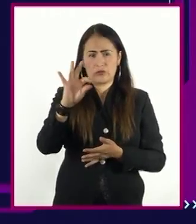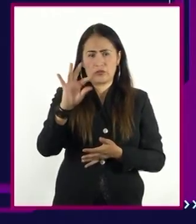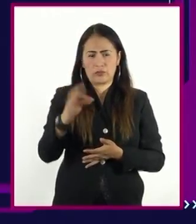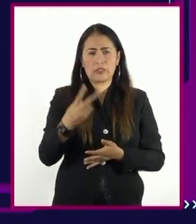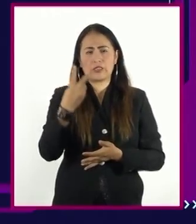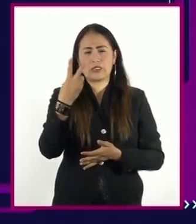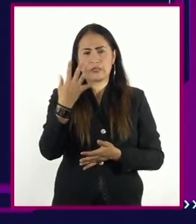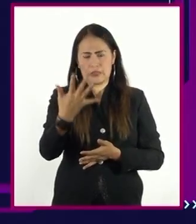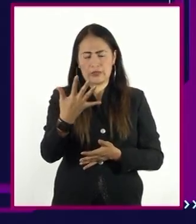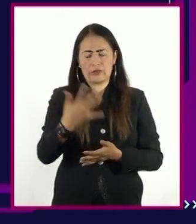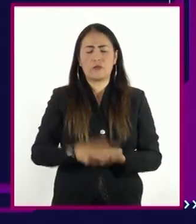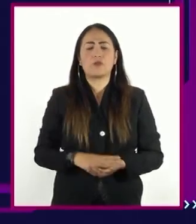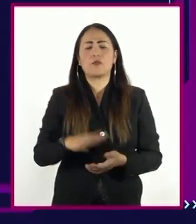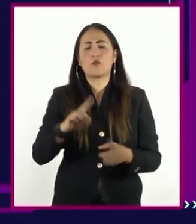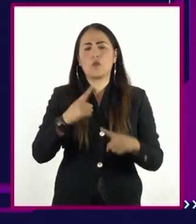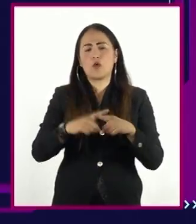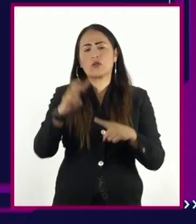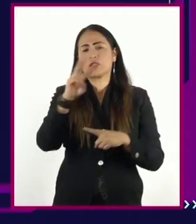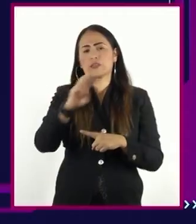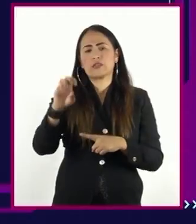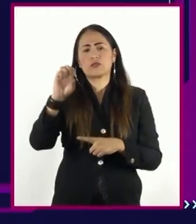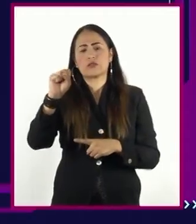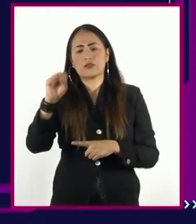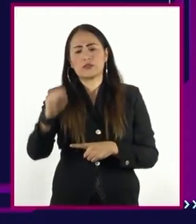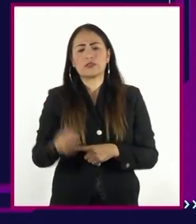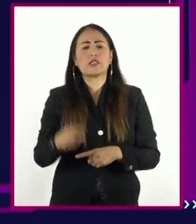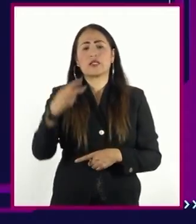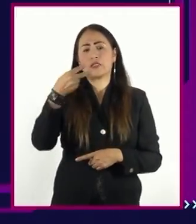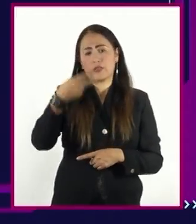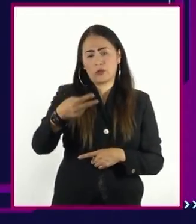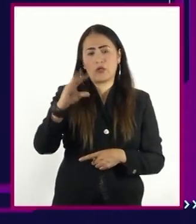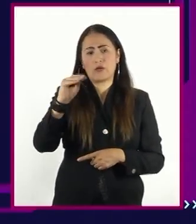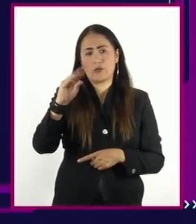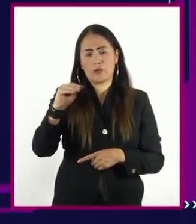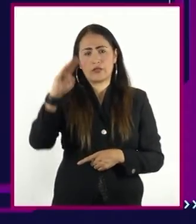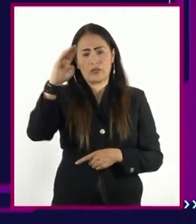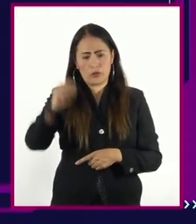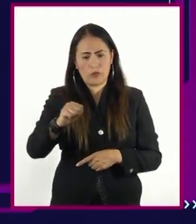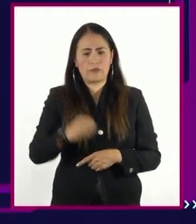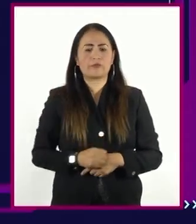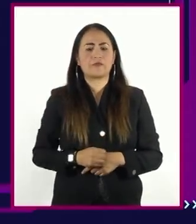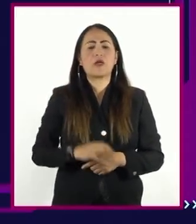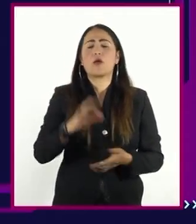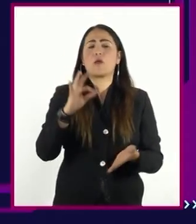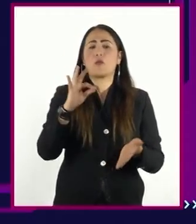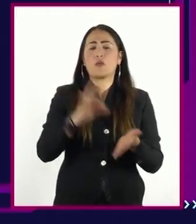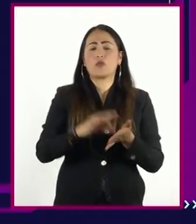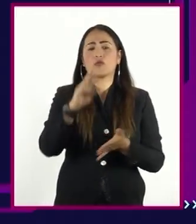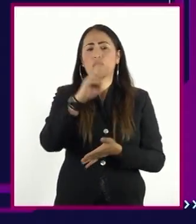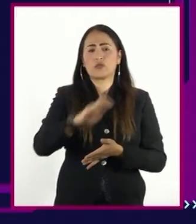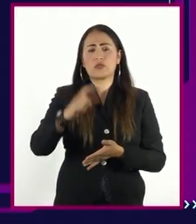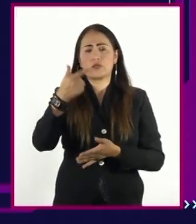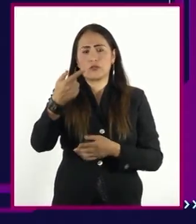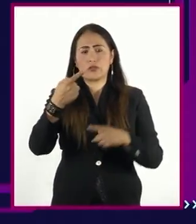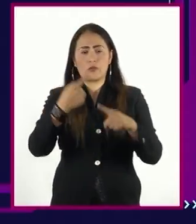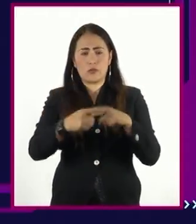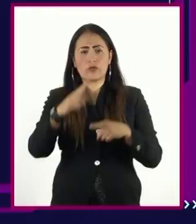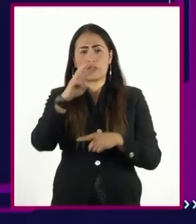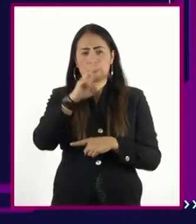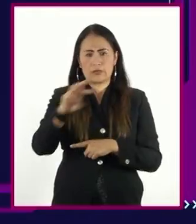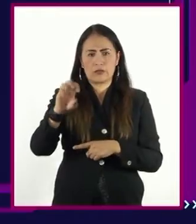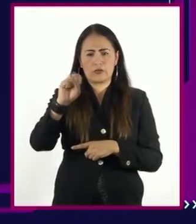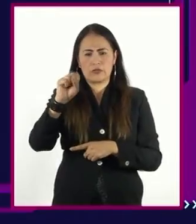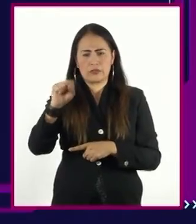grados. Para la categoría cereales, 207 milésimos por 360, igual a